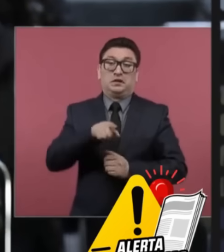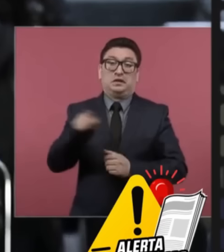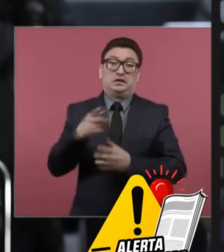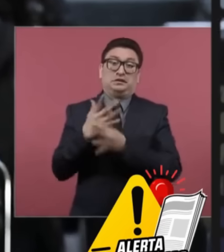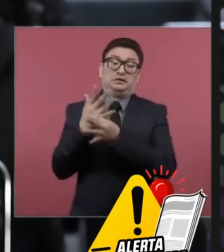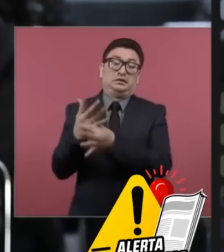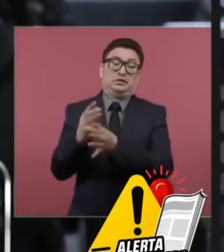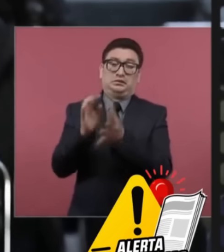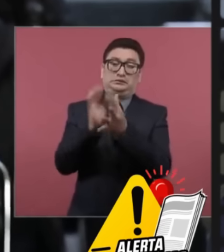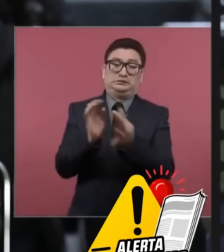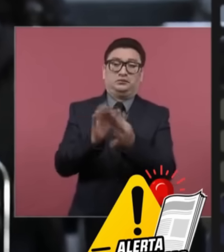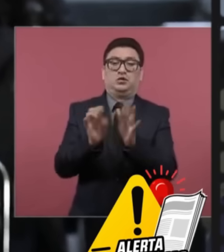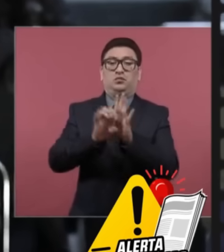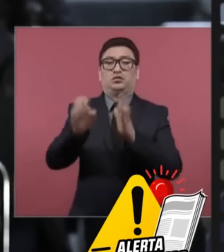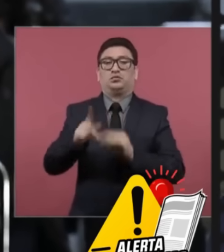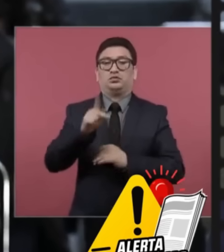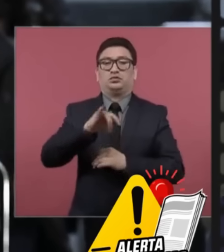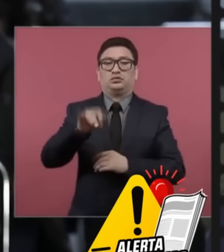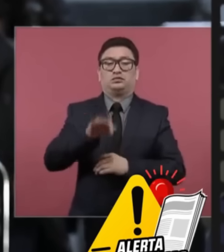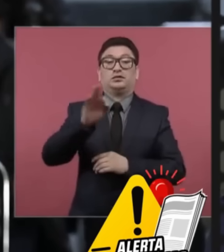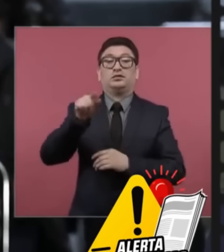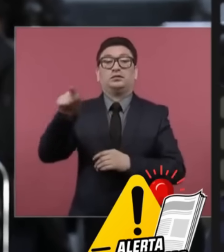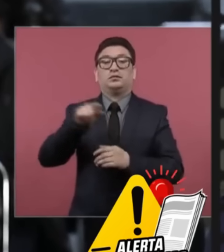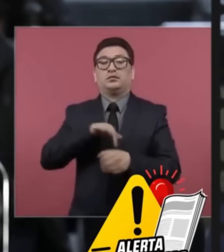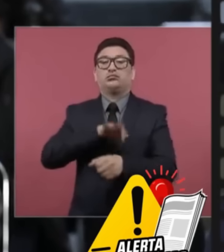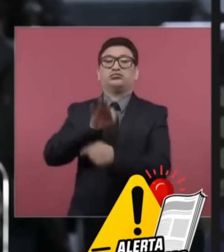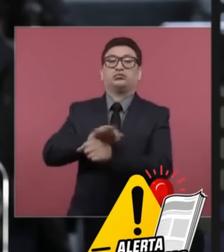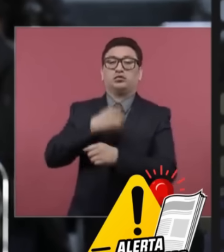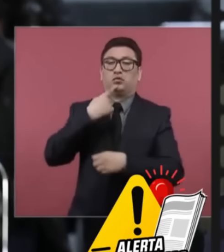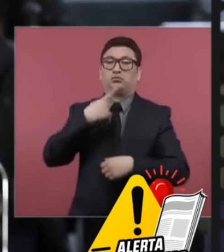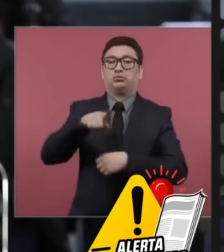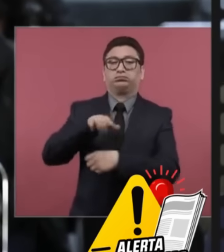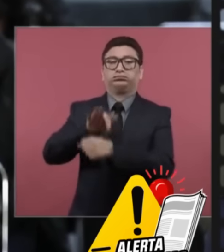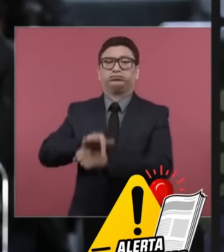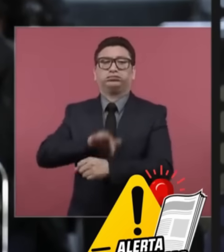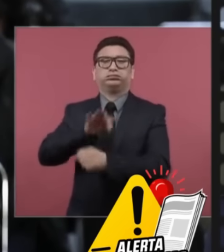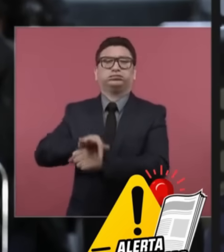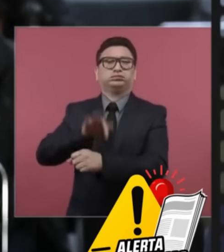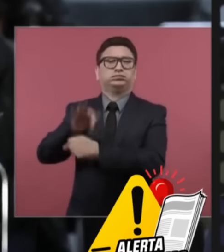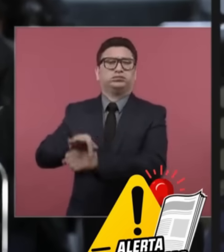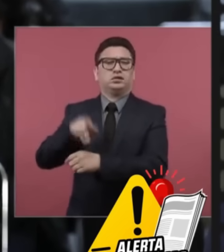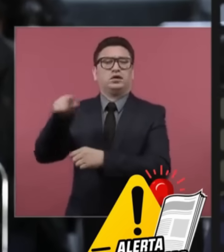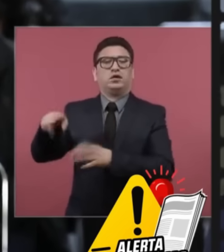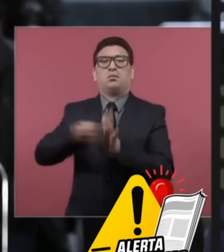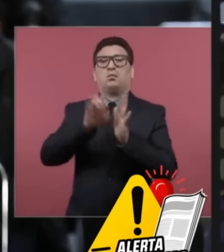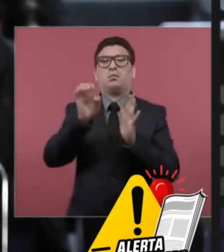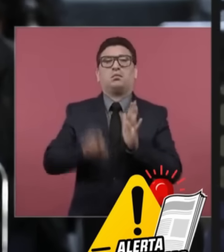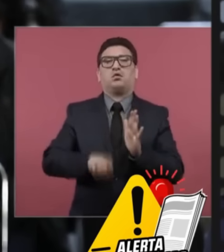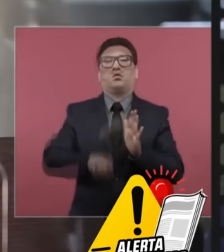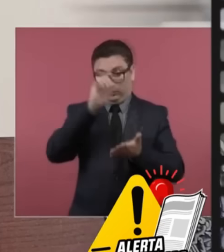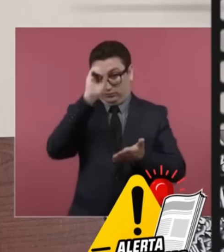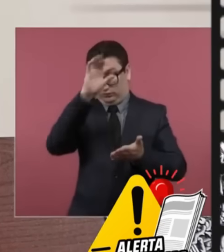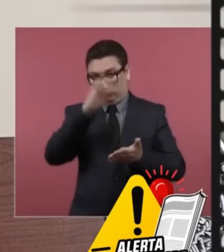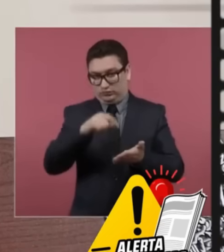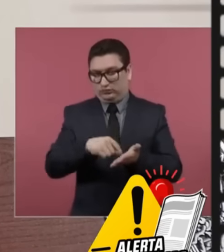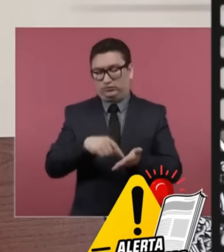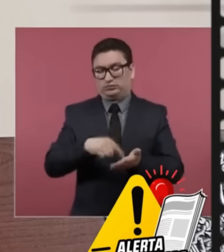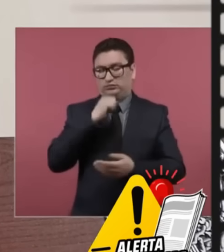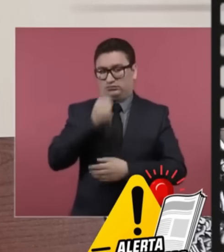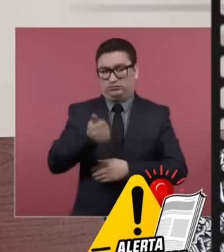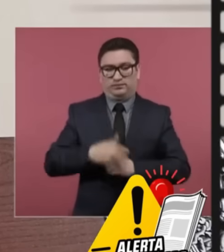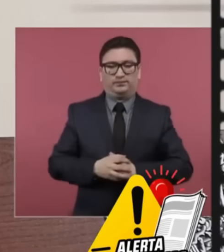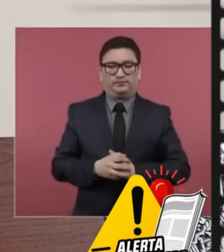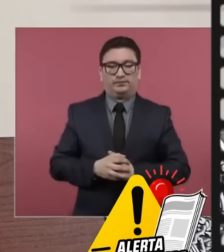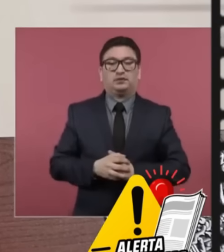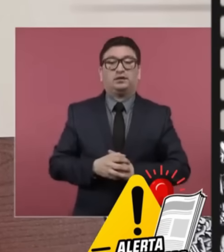argumentos que puede llevar desde el Poder Judicial y que le ha otorgado amparos en momentos que tienen que ver, por ejemplo, con la ley minera. Y muchas de las